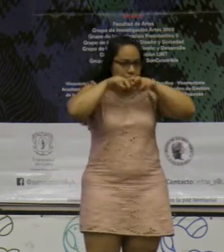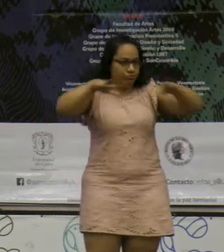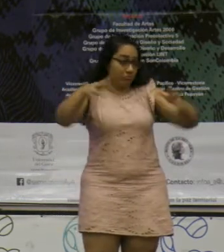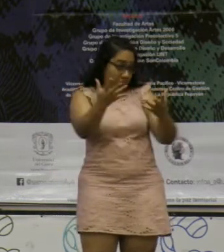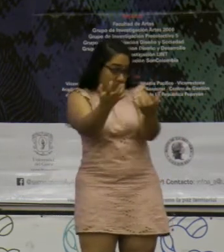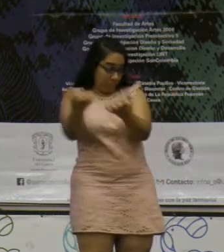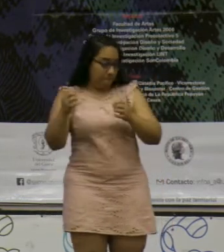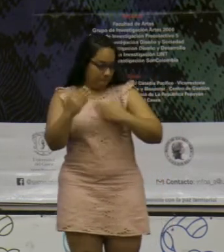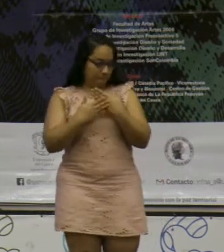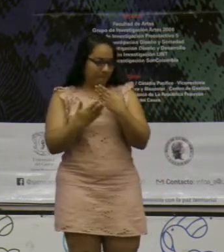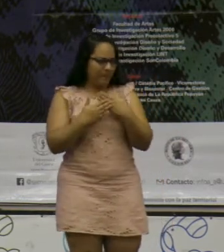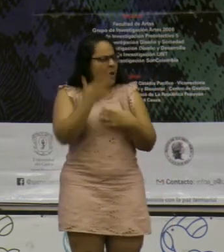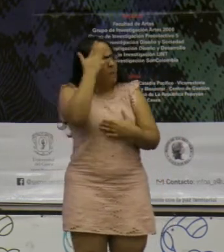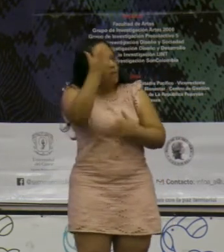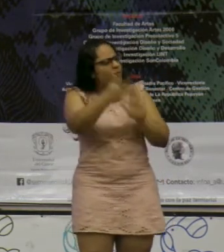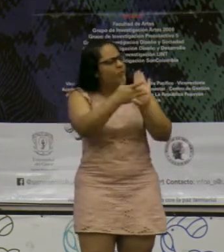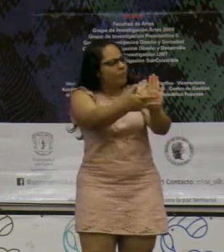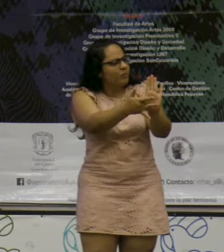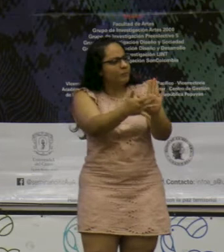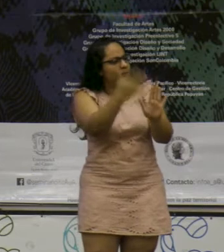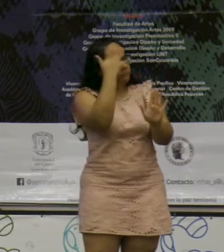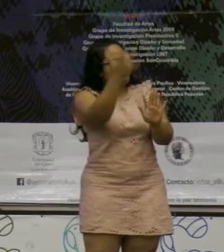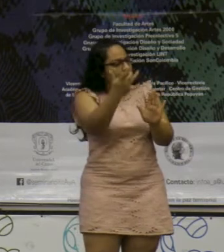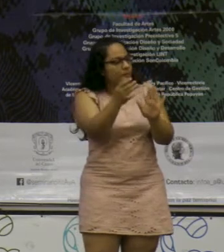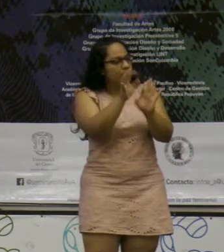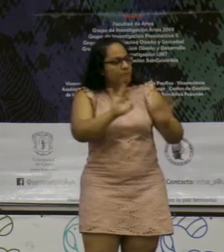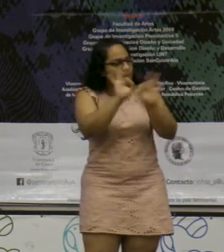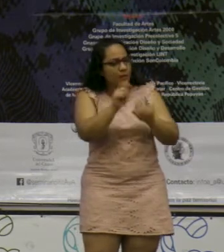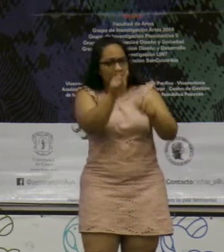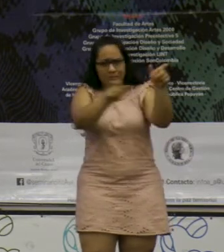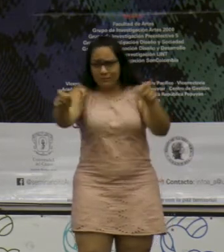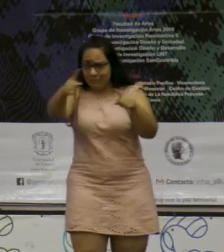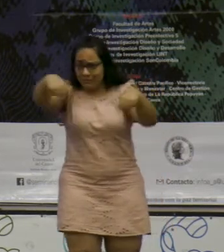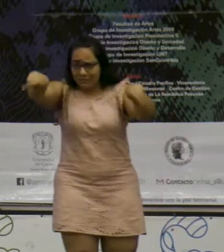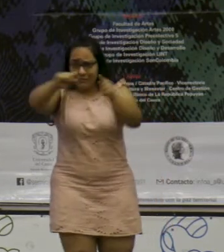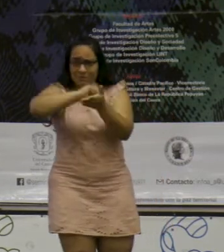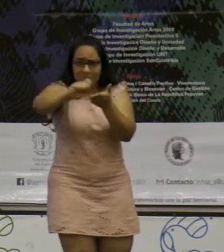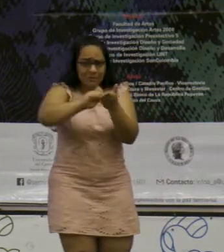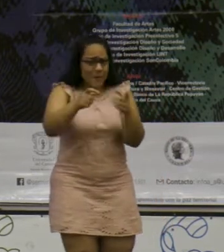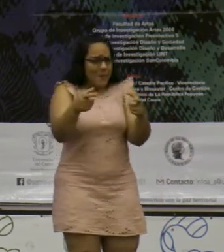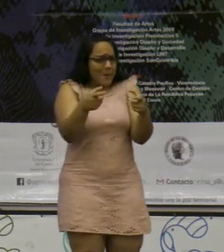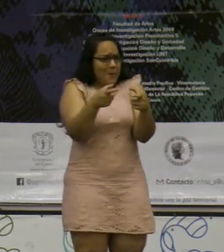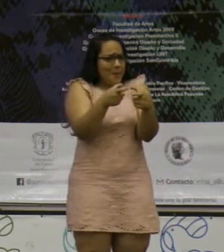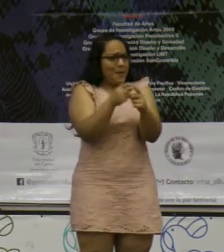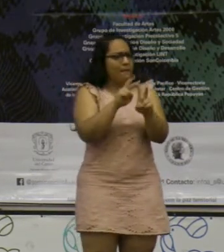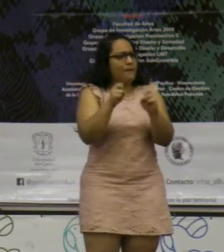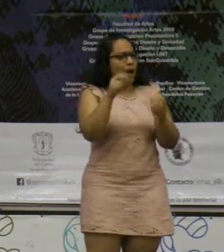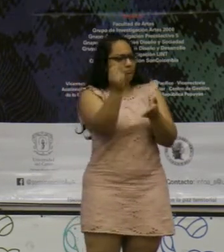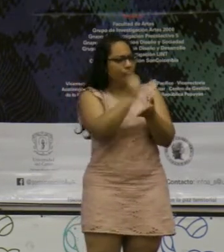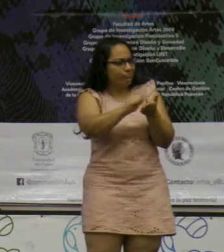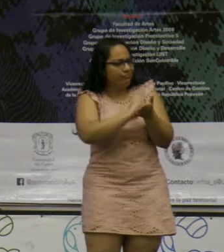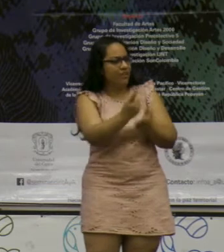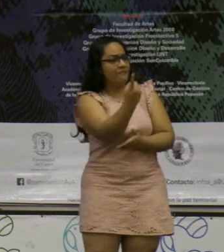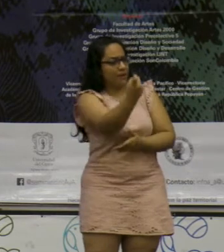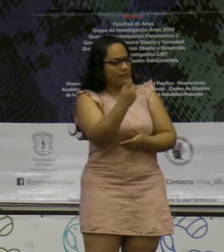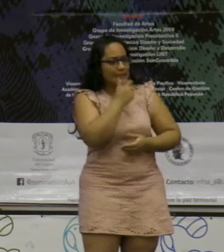interese. Pero ¿por qué quiero ponerlo como entrada? Porque somos muy pocas personas las que estamos escribiendo sobre ilustración y me parece que